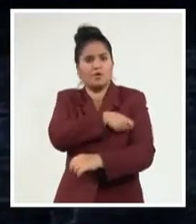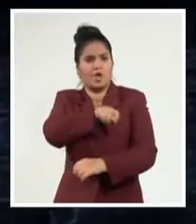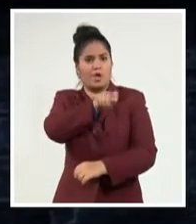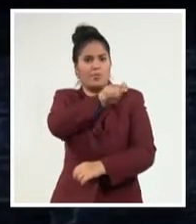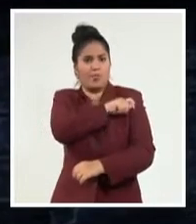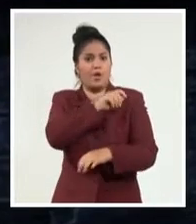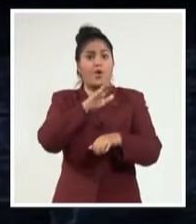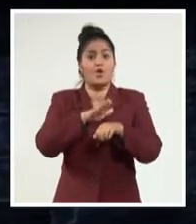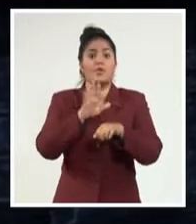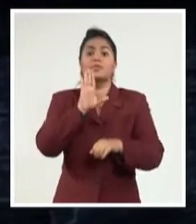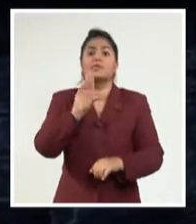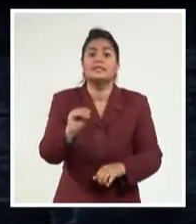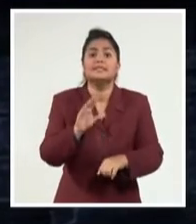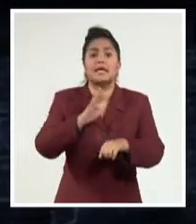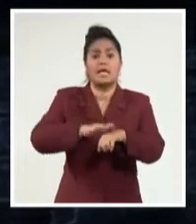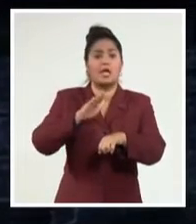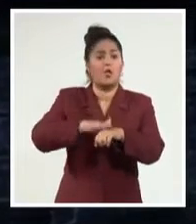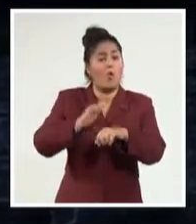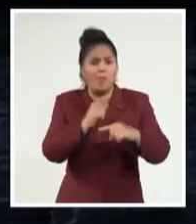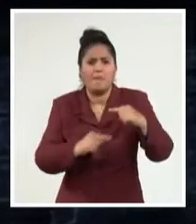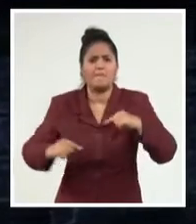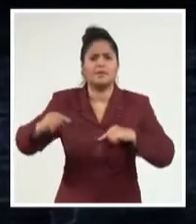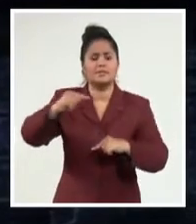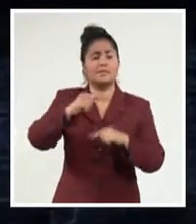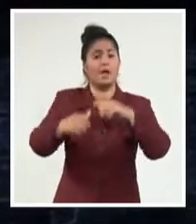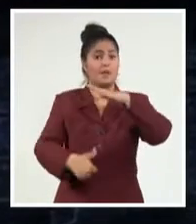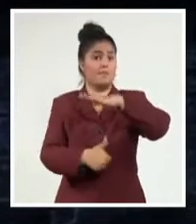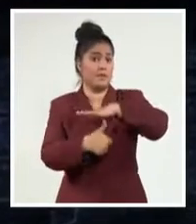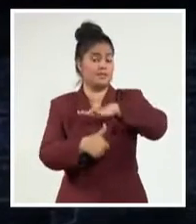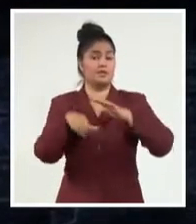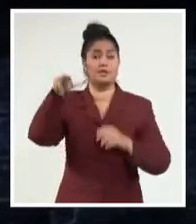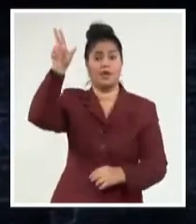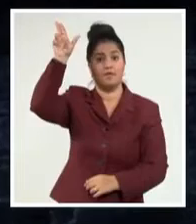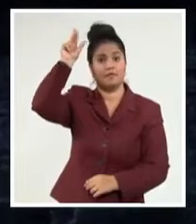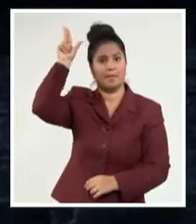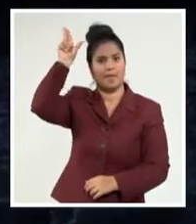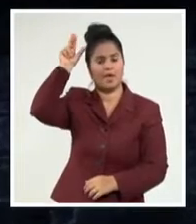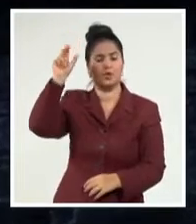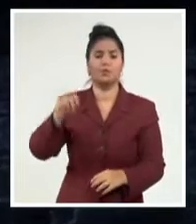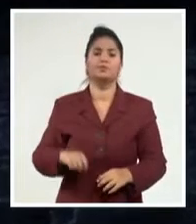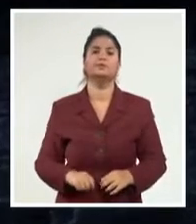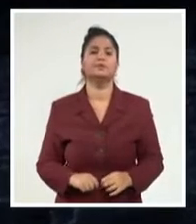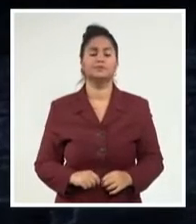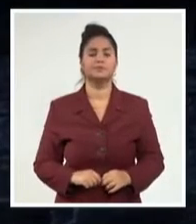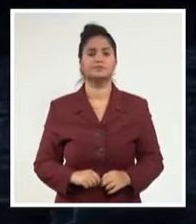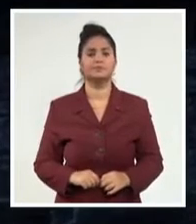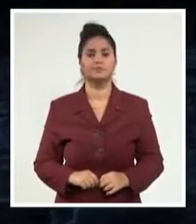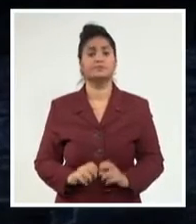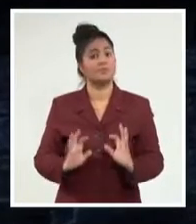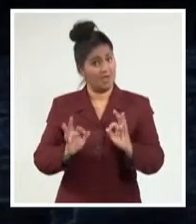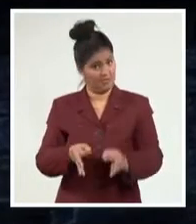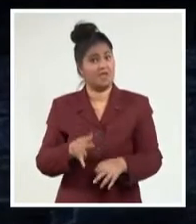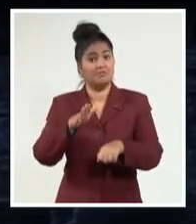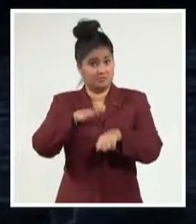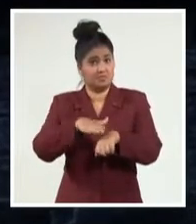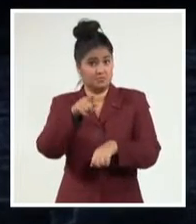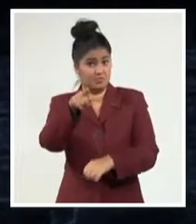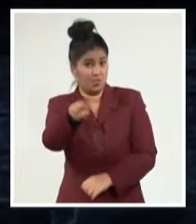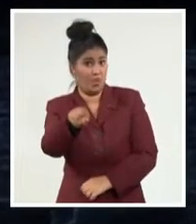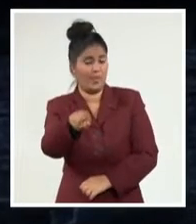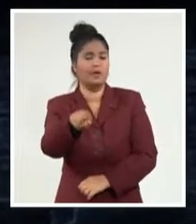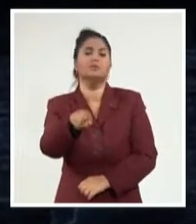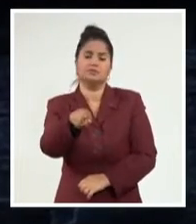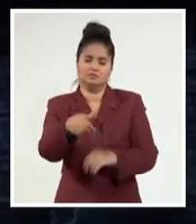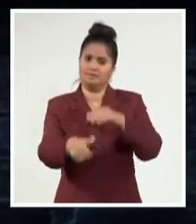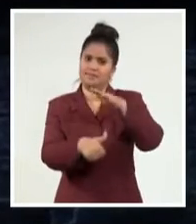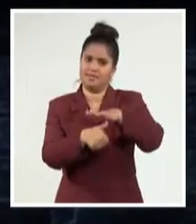que es estructural en Perú. La ingobernabilidad es una lacra que lo precede, o si no, ¿por qué 5 presidentes en 5